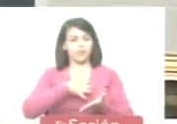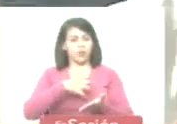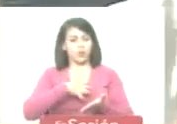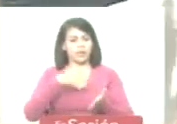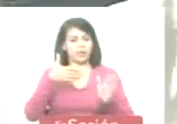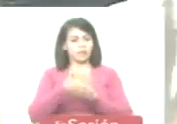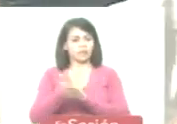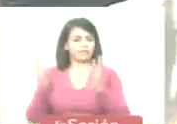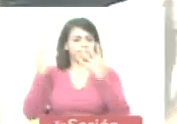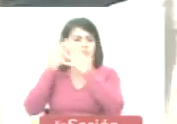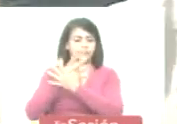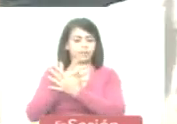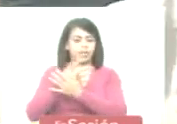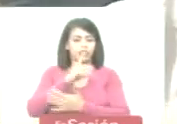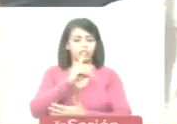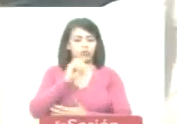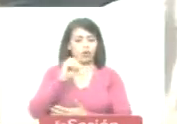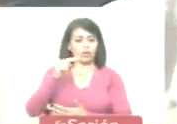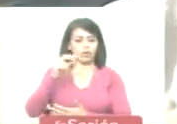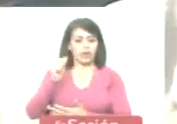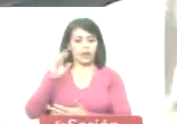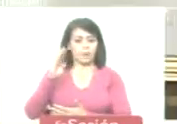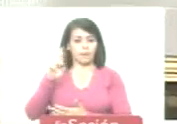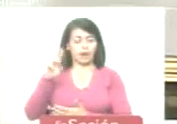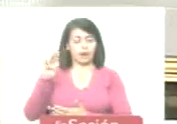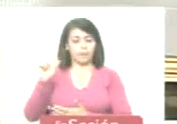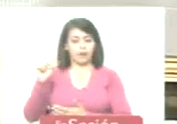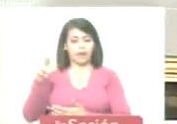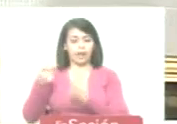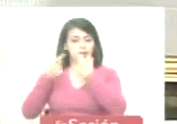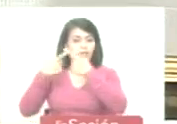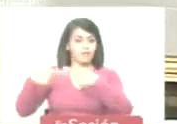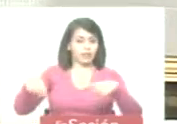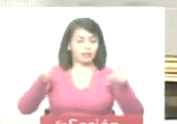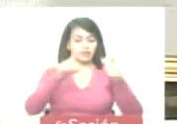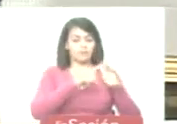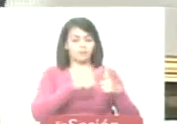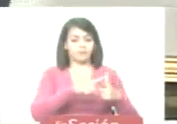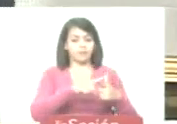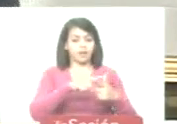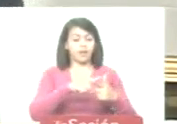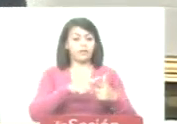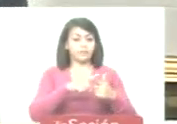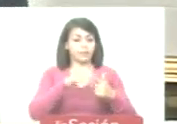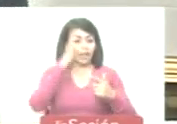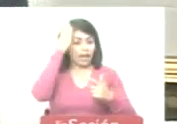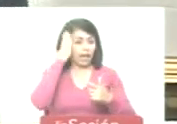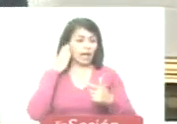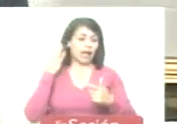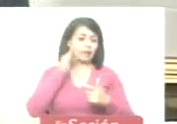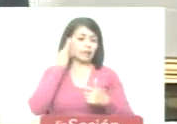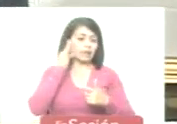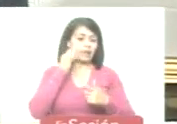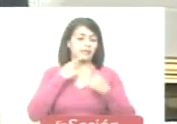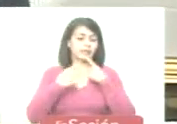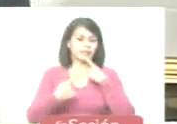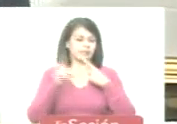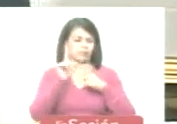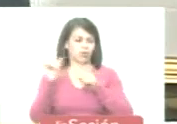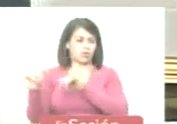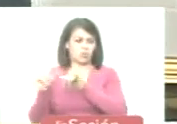que opacara a doña Bárbara. Y escribió un bodrio, un adefesio que se llama La Catira, que no merece ni siquiera ser mencionado.